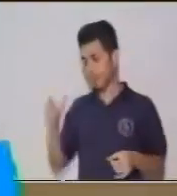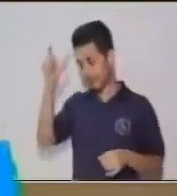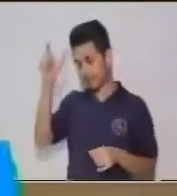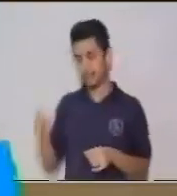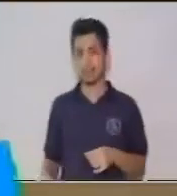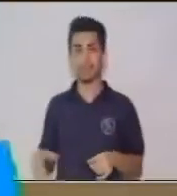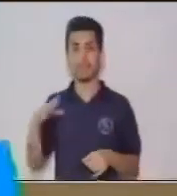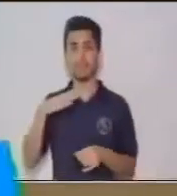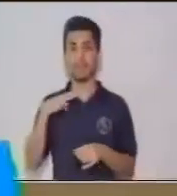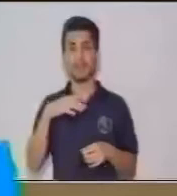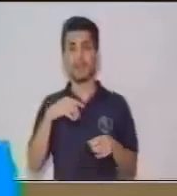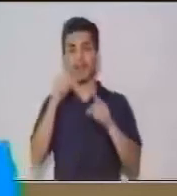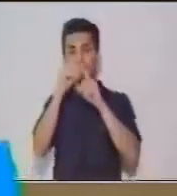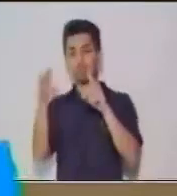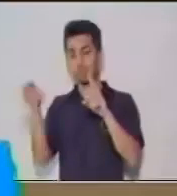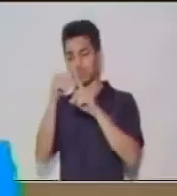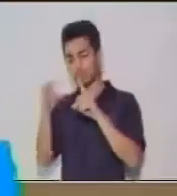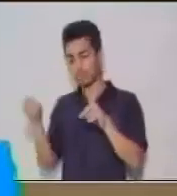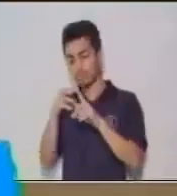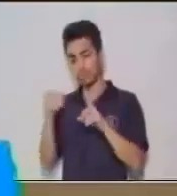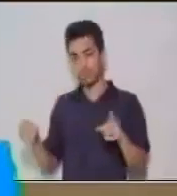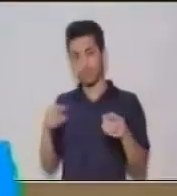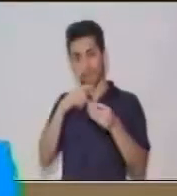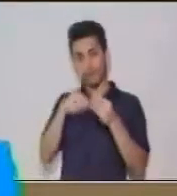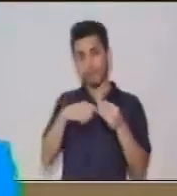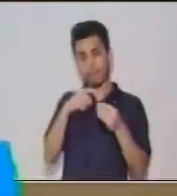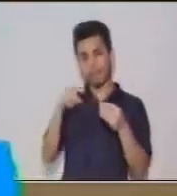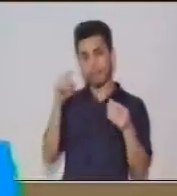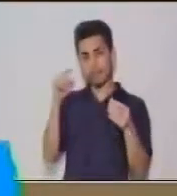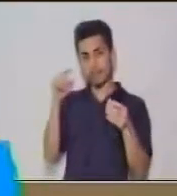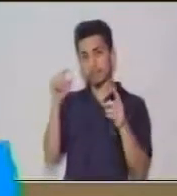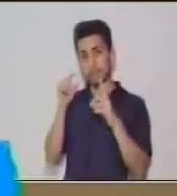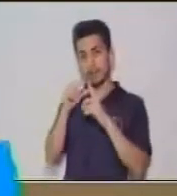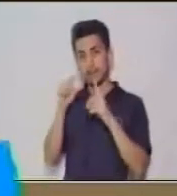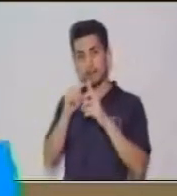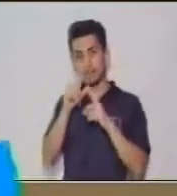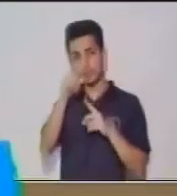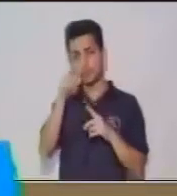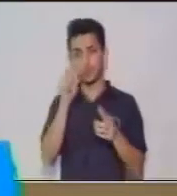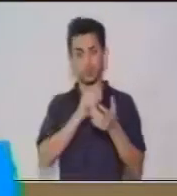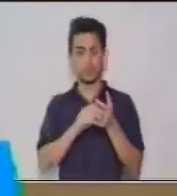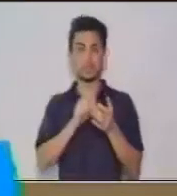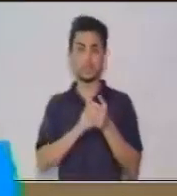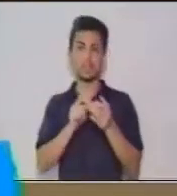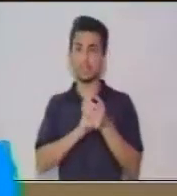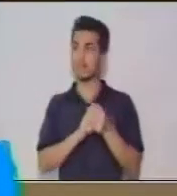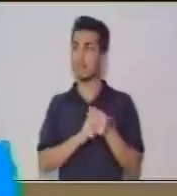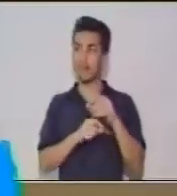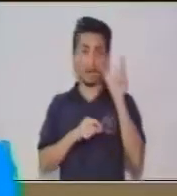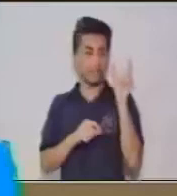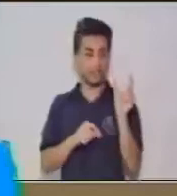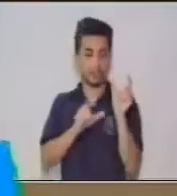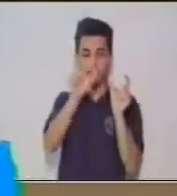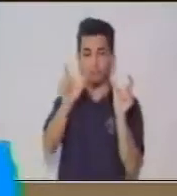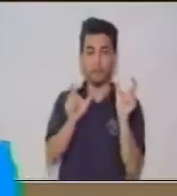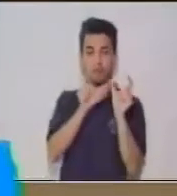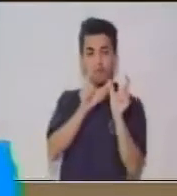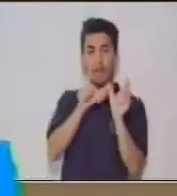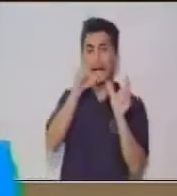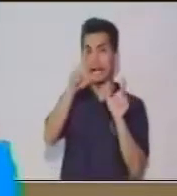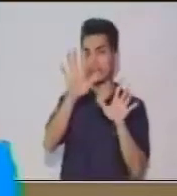Usted va a anotar o va a escribir el lexema y el morfema. Es así como usted va a